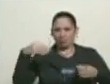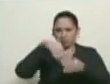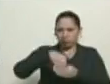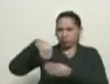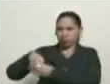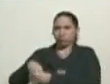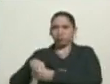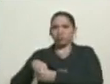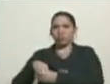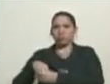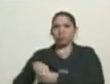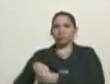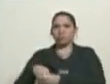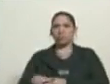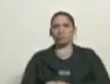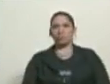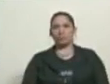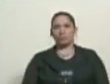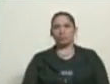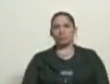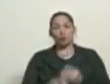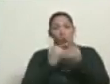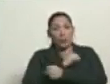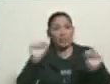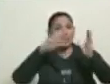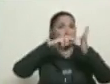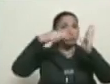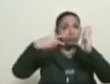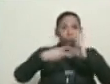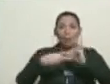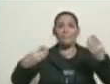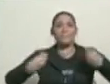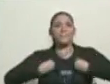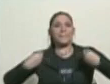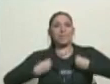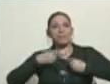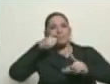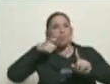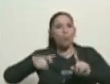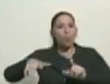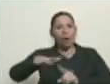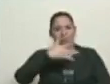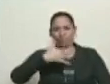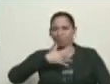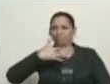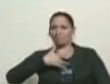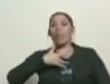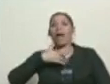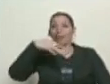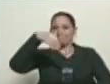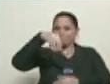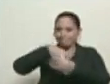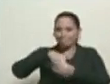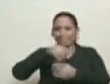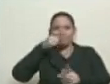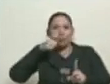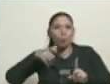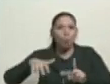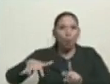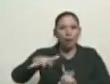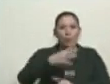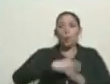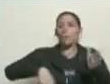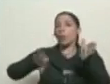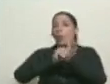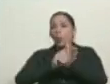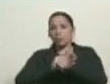intervencionismo. Es la soberanía que reside en el pueblo, en el pueblo. Y volvemos